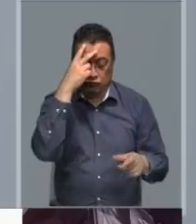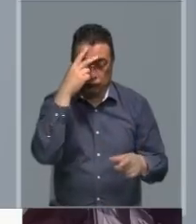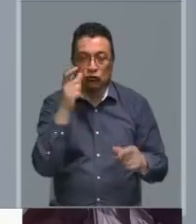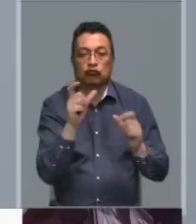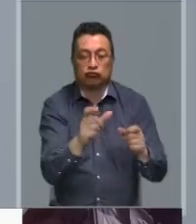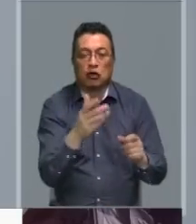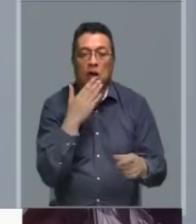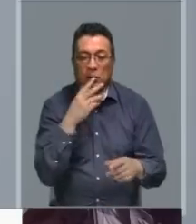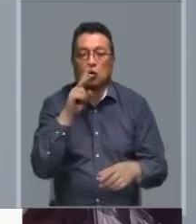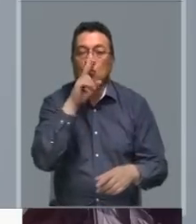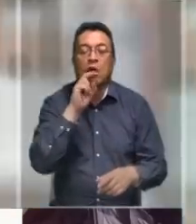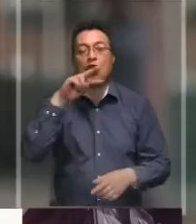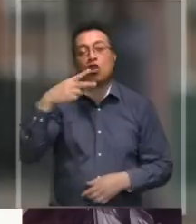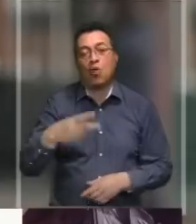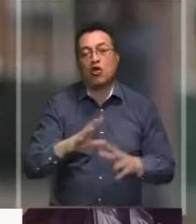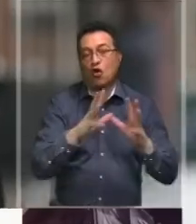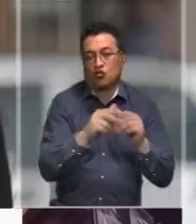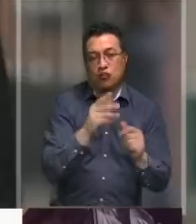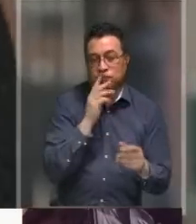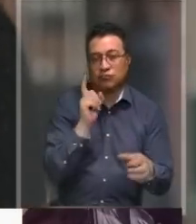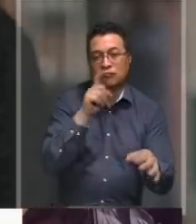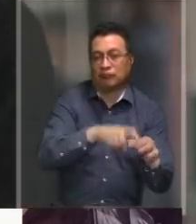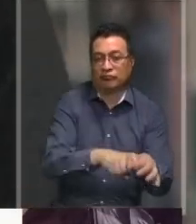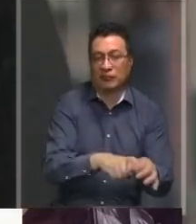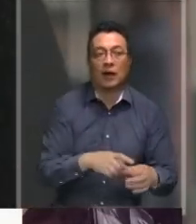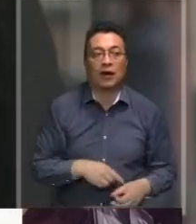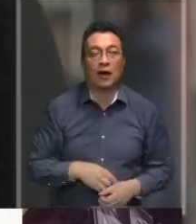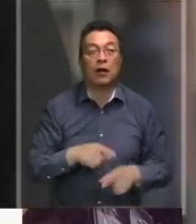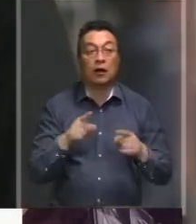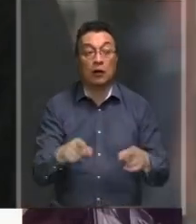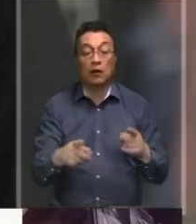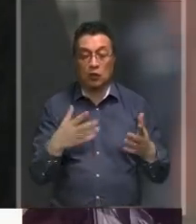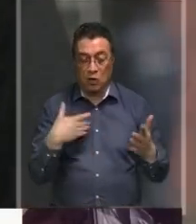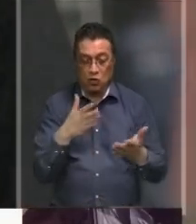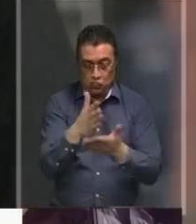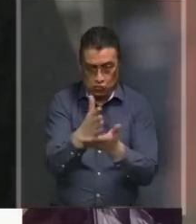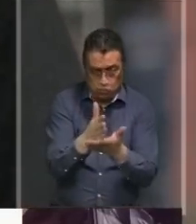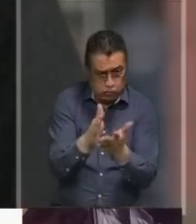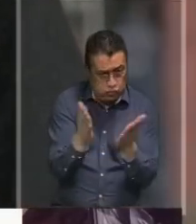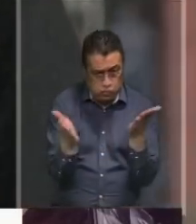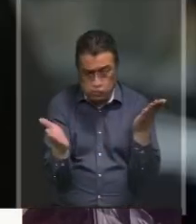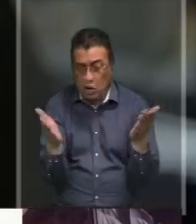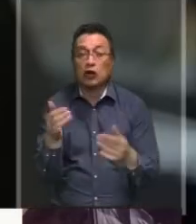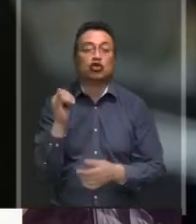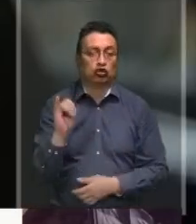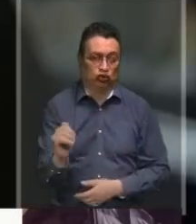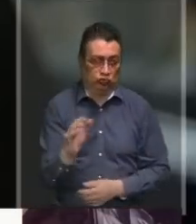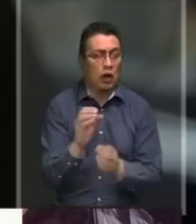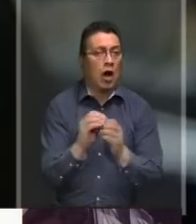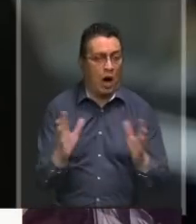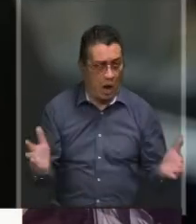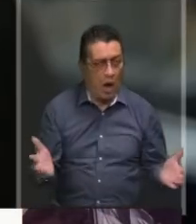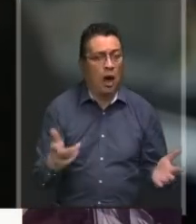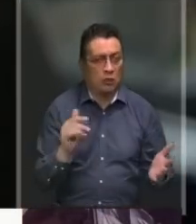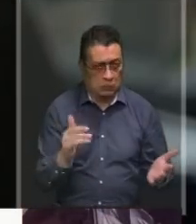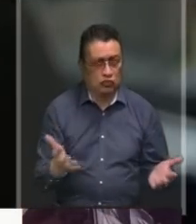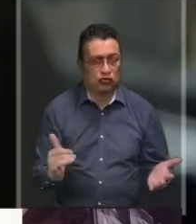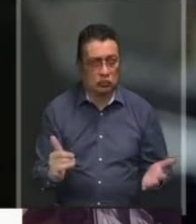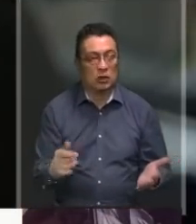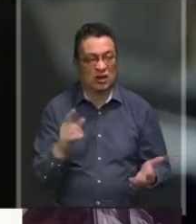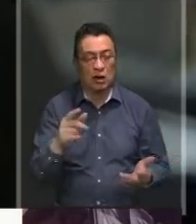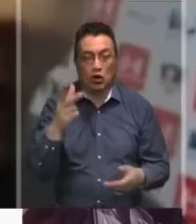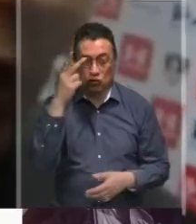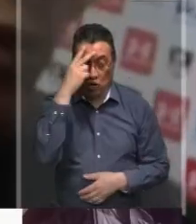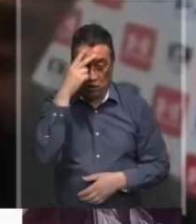Región. Si estamos dentro de la línea delgada, claro que estamos dentro de la línea delgada. Desde Coquimbo